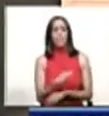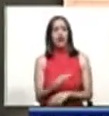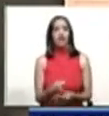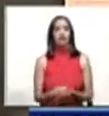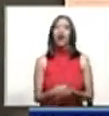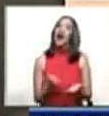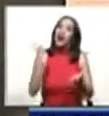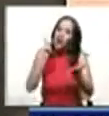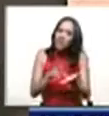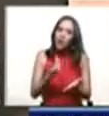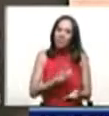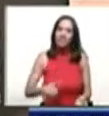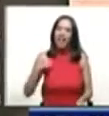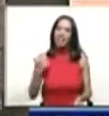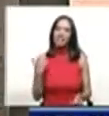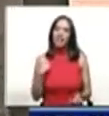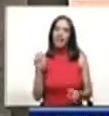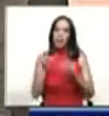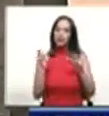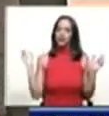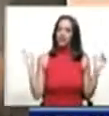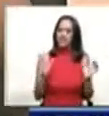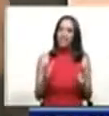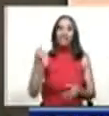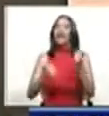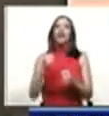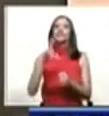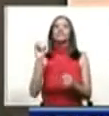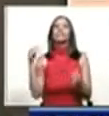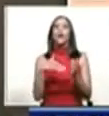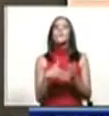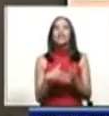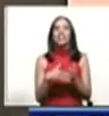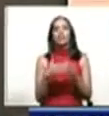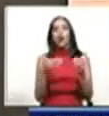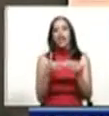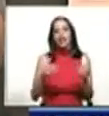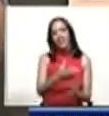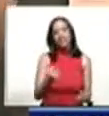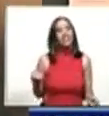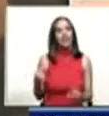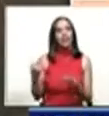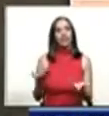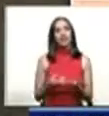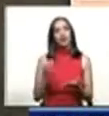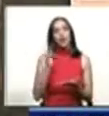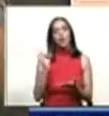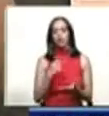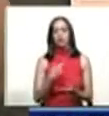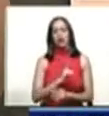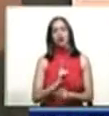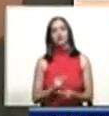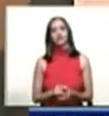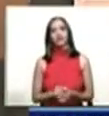las personas que traían, ¿verdad?, carros de $300,000, les quitaban los impuestos. Entonces, por eso el presidente Hugo